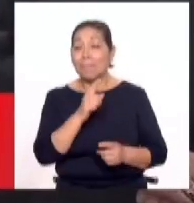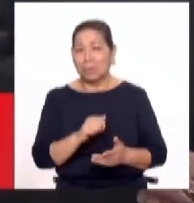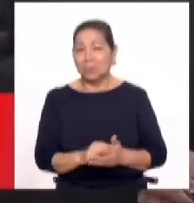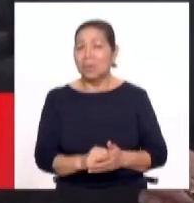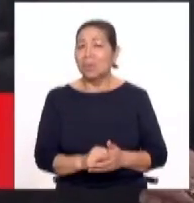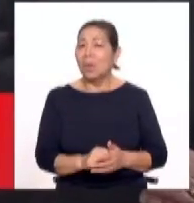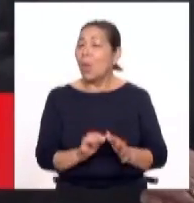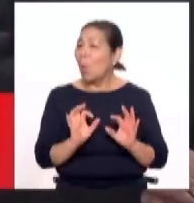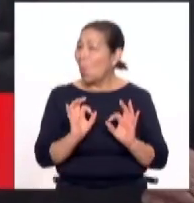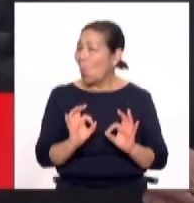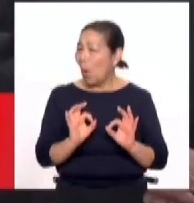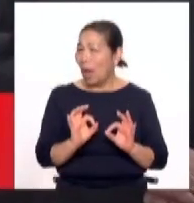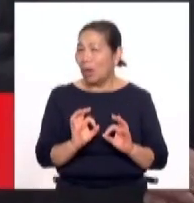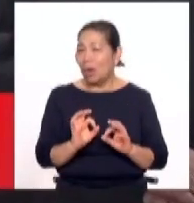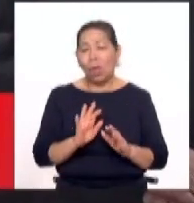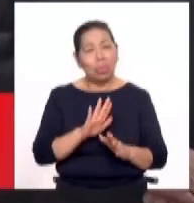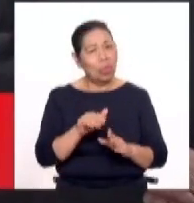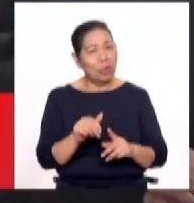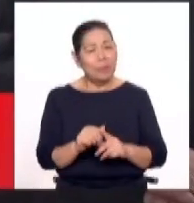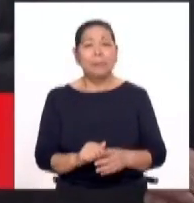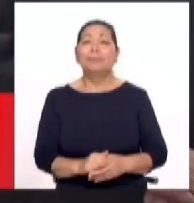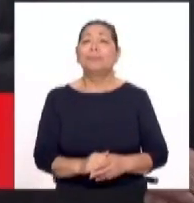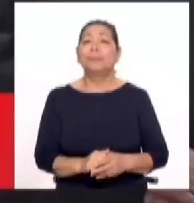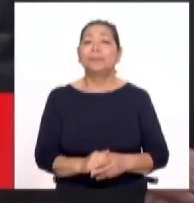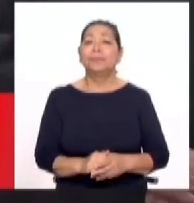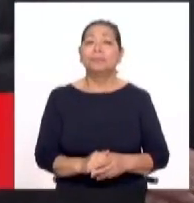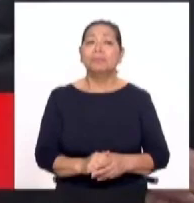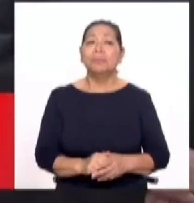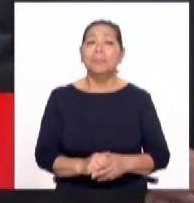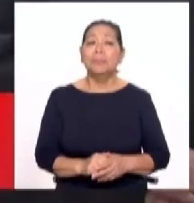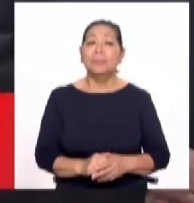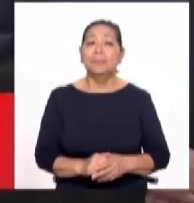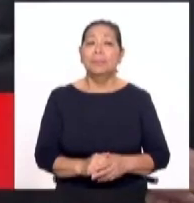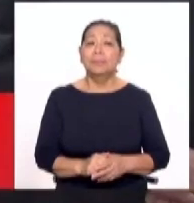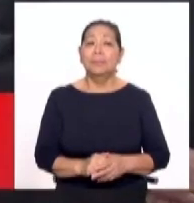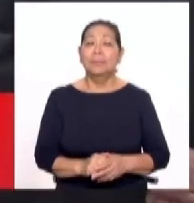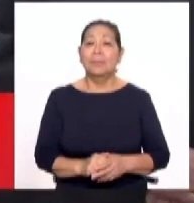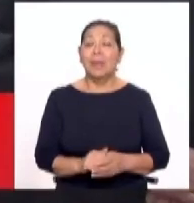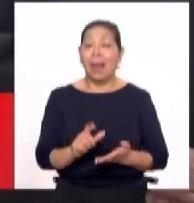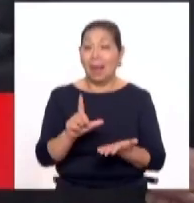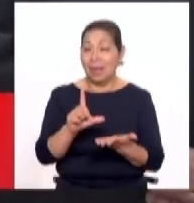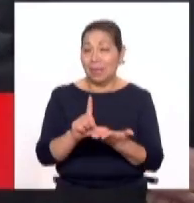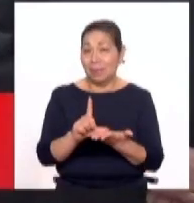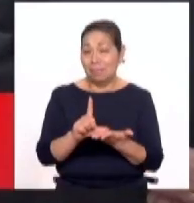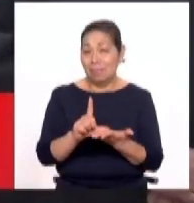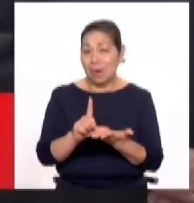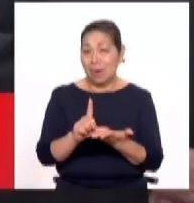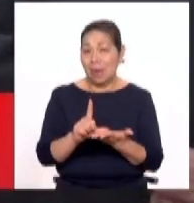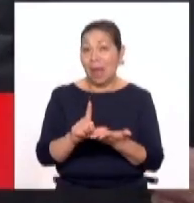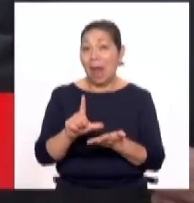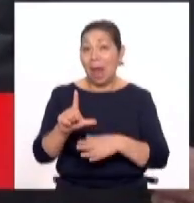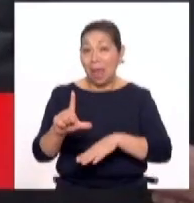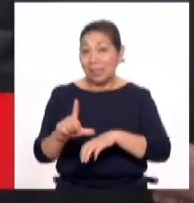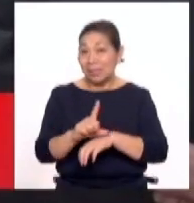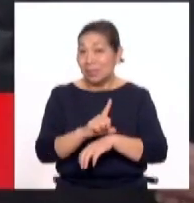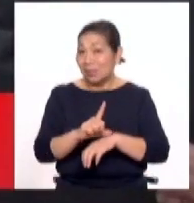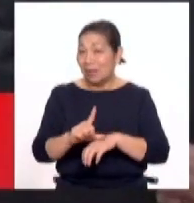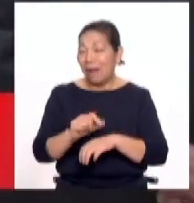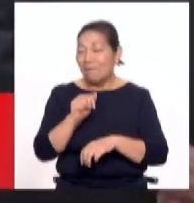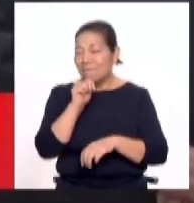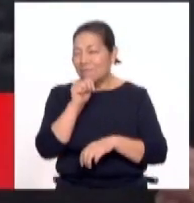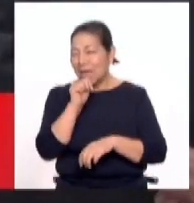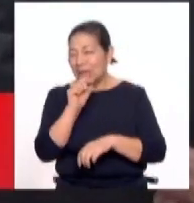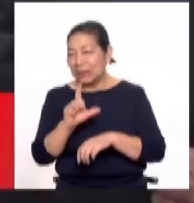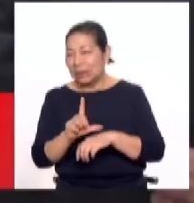los mismos distritos, todos los distritos. Ministro. Claro, porque Lima Cercado y Lince todavía